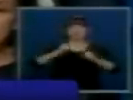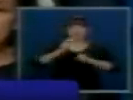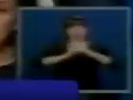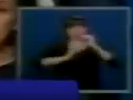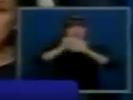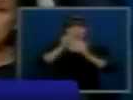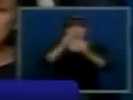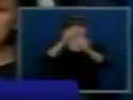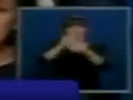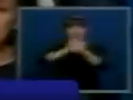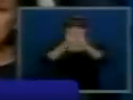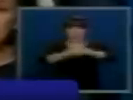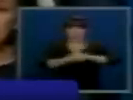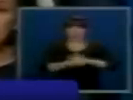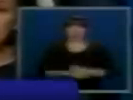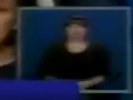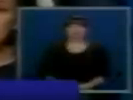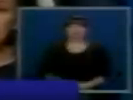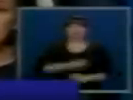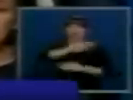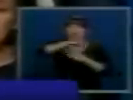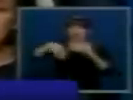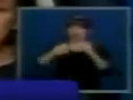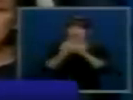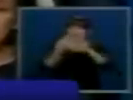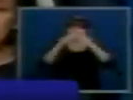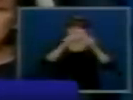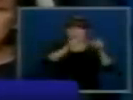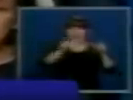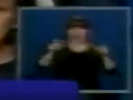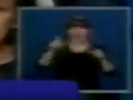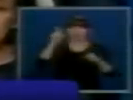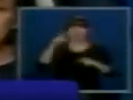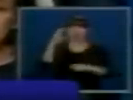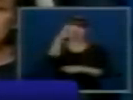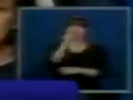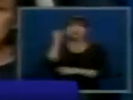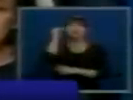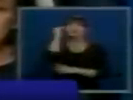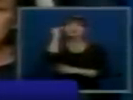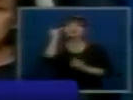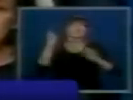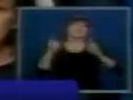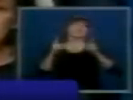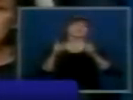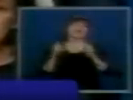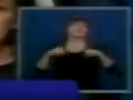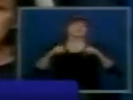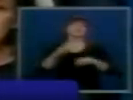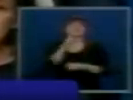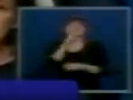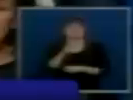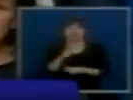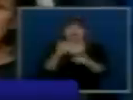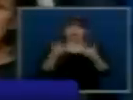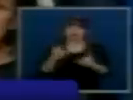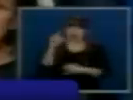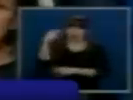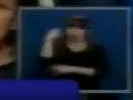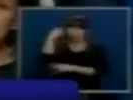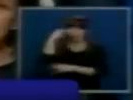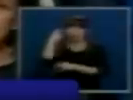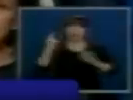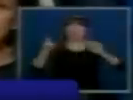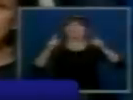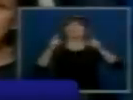cambio. Todas y todos los ciudadanos debemos ser conscientes de cuál es la capacidad real del gobierno y de cuáles son